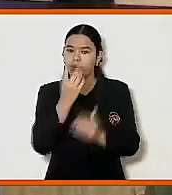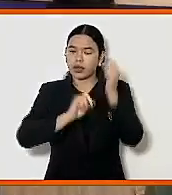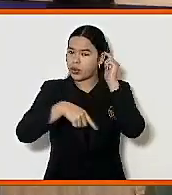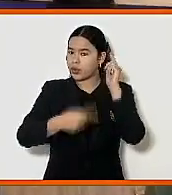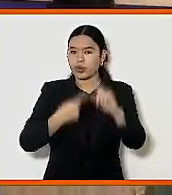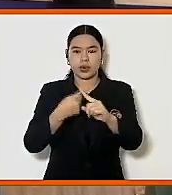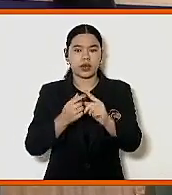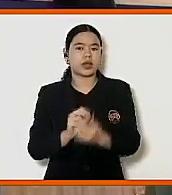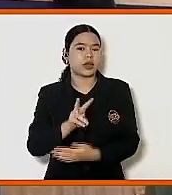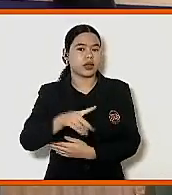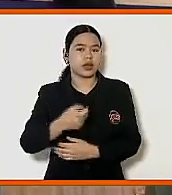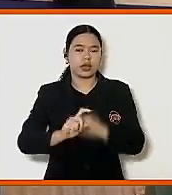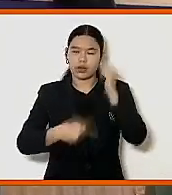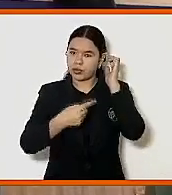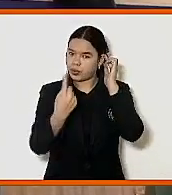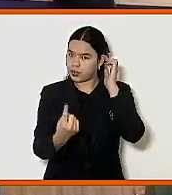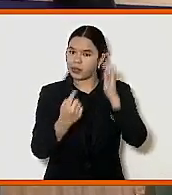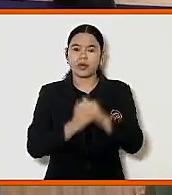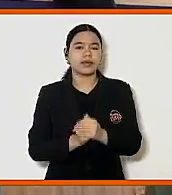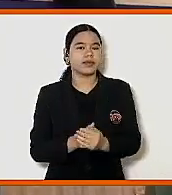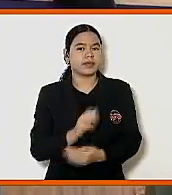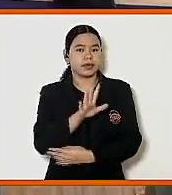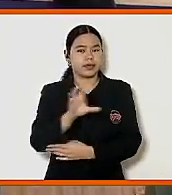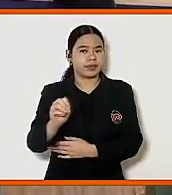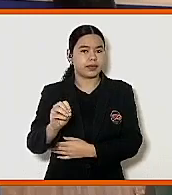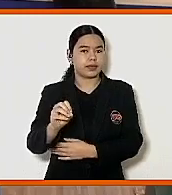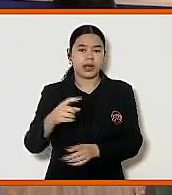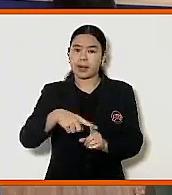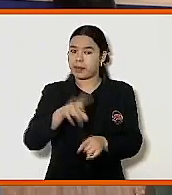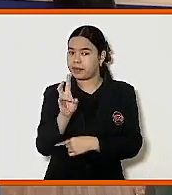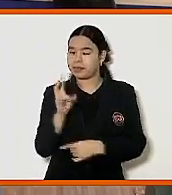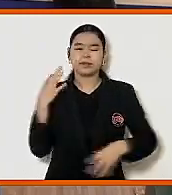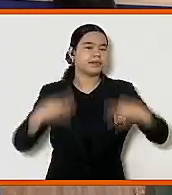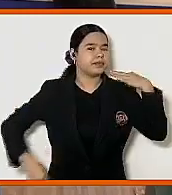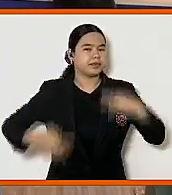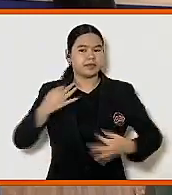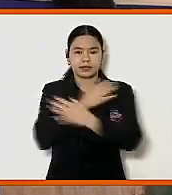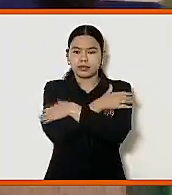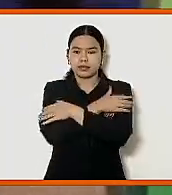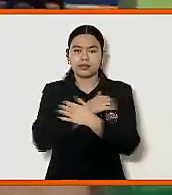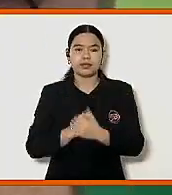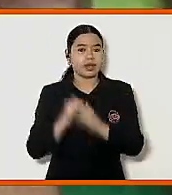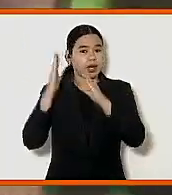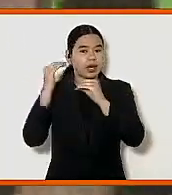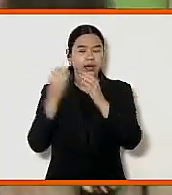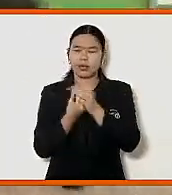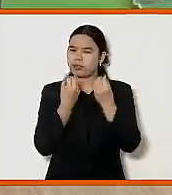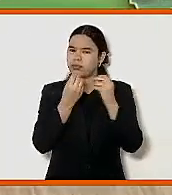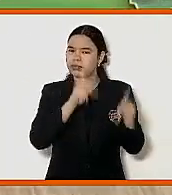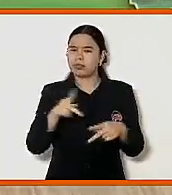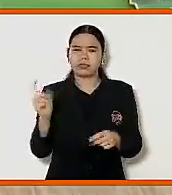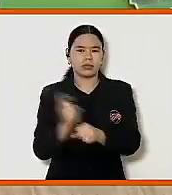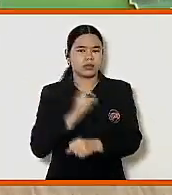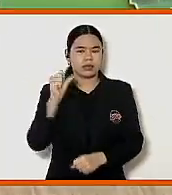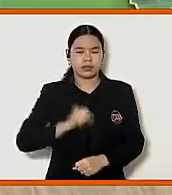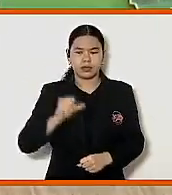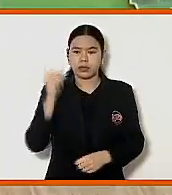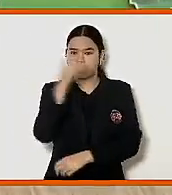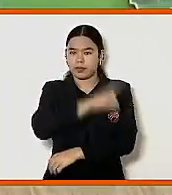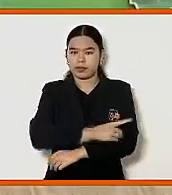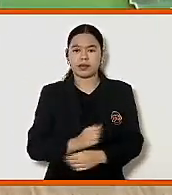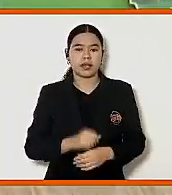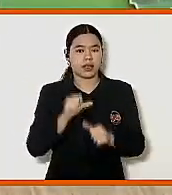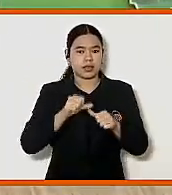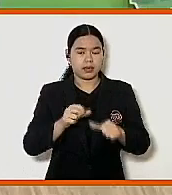Para MultiX 2X y para más 1, 50 más 7. Muchas felicidades. Espero que hayan sido muchos los ganadores del día de hoy en